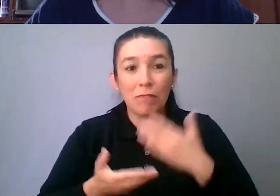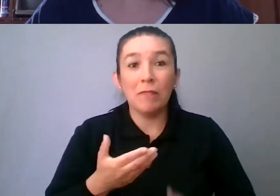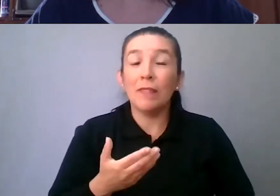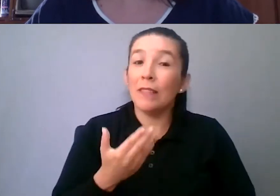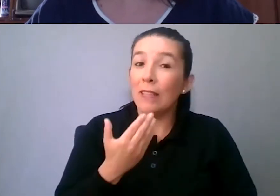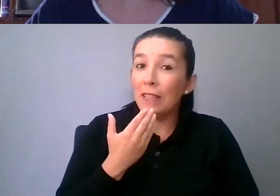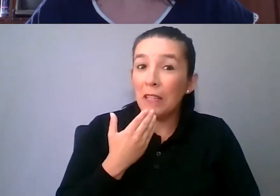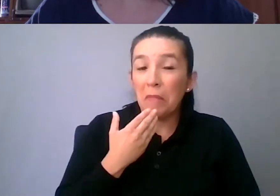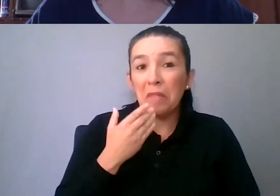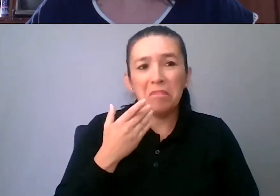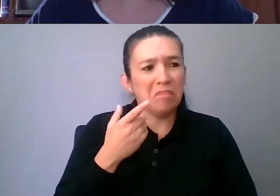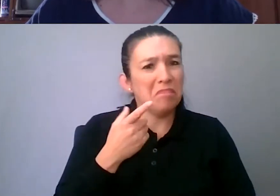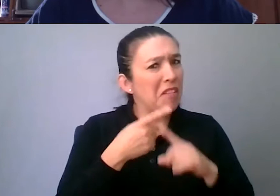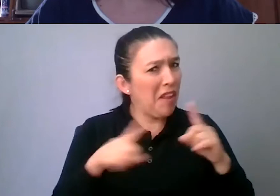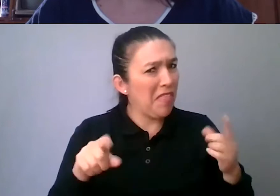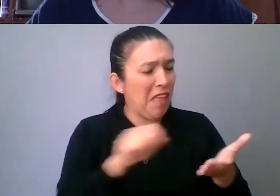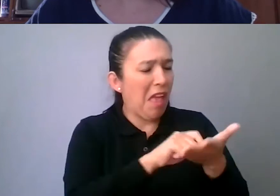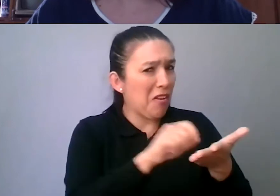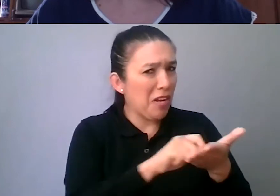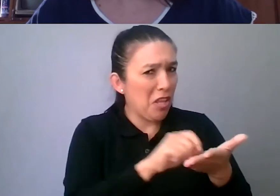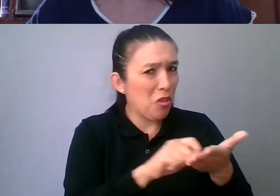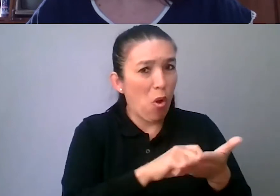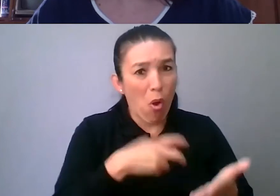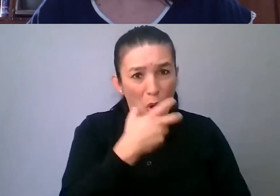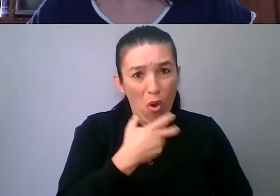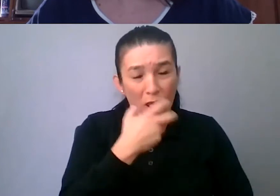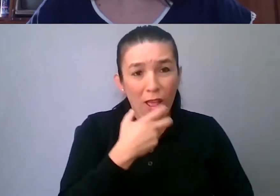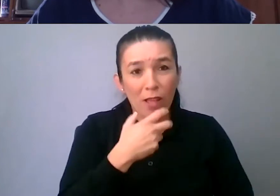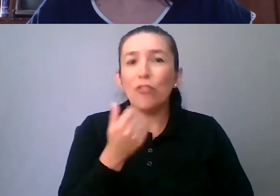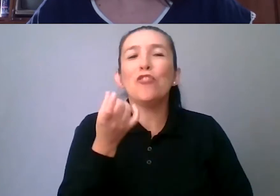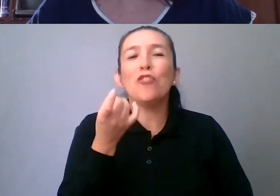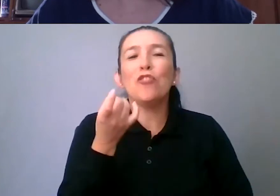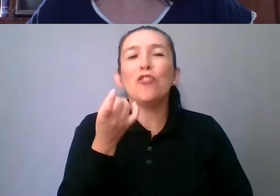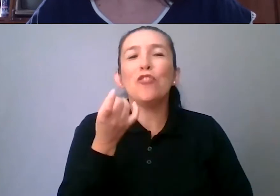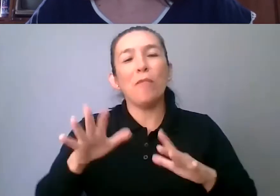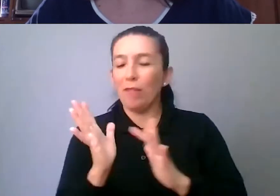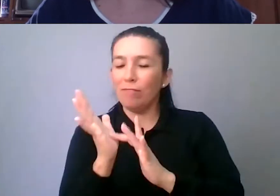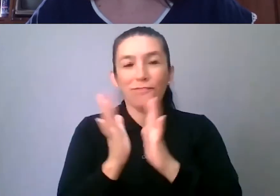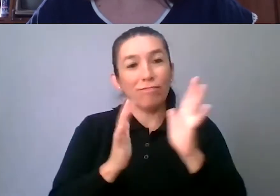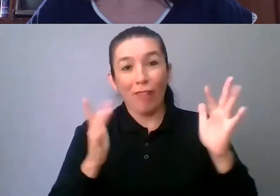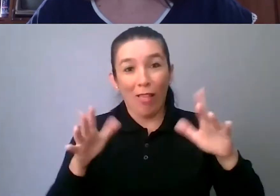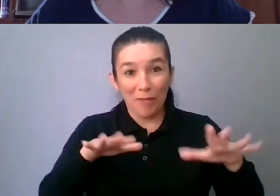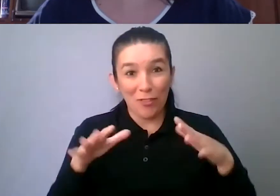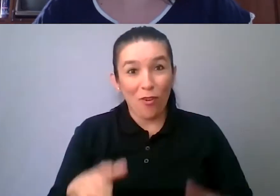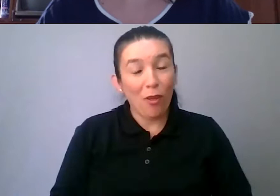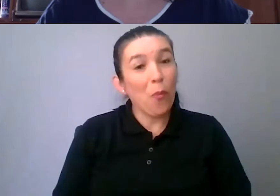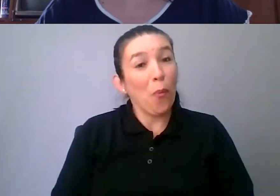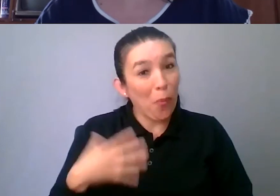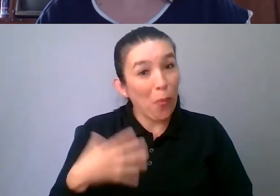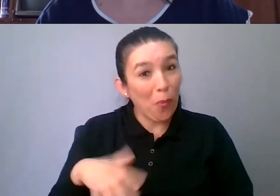al discurso escrito, al discurso oral, ¿cierto? Tiene que ver más con el movimiento, ¿no?, de las personas. Me parece muy,